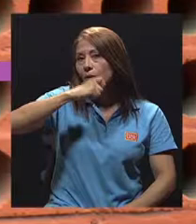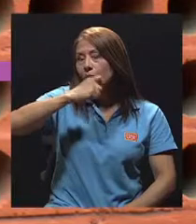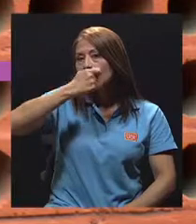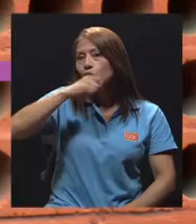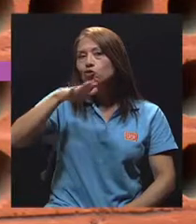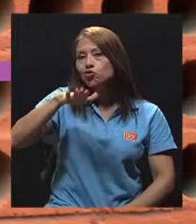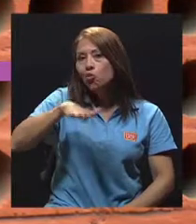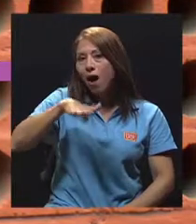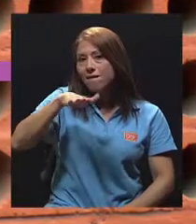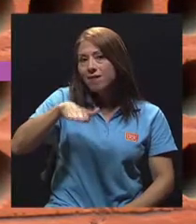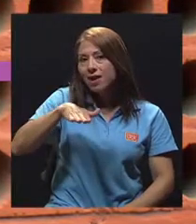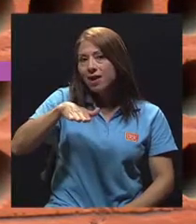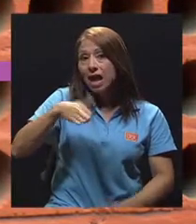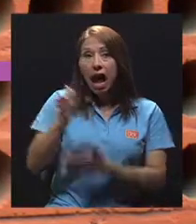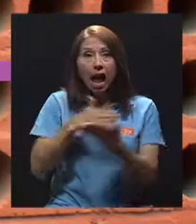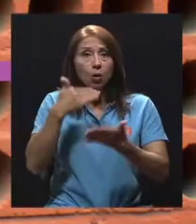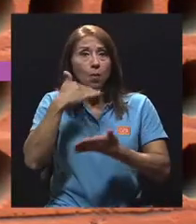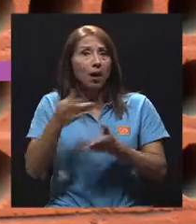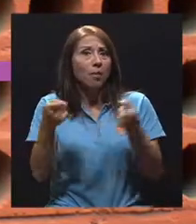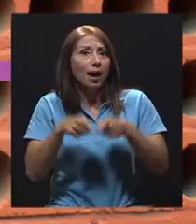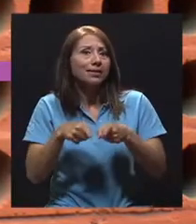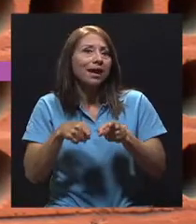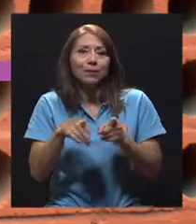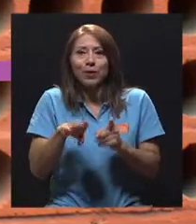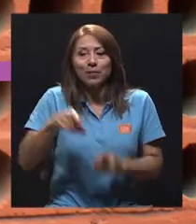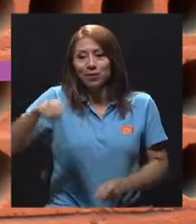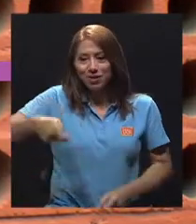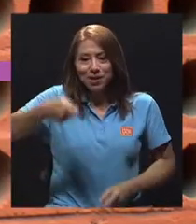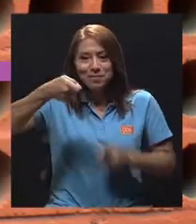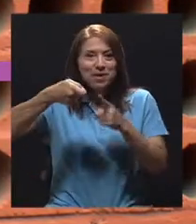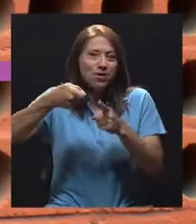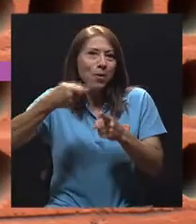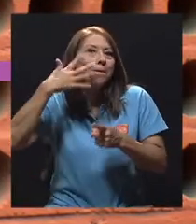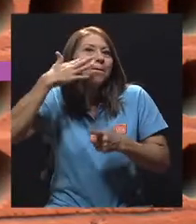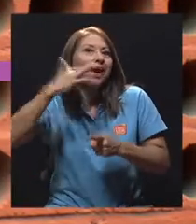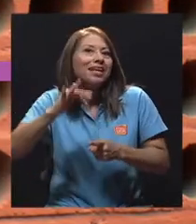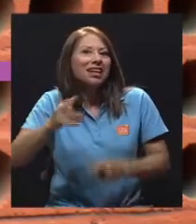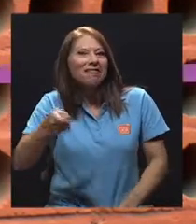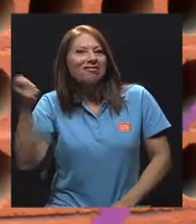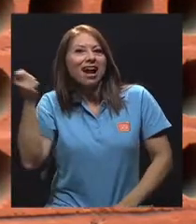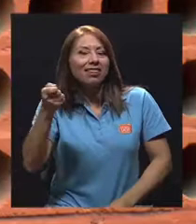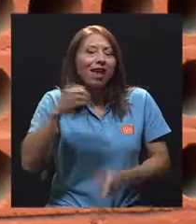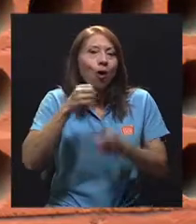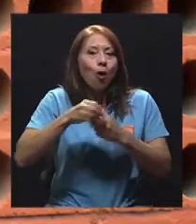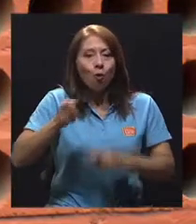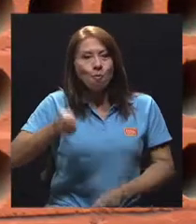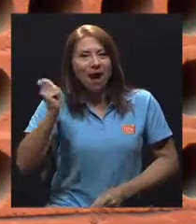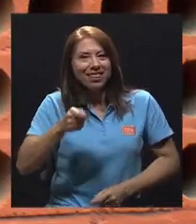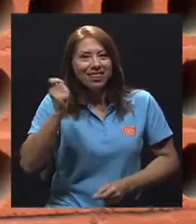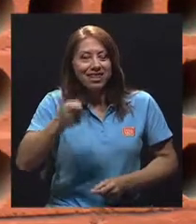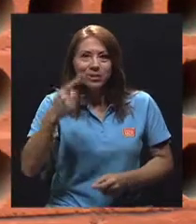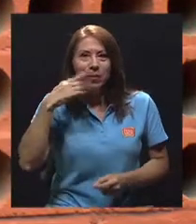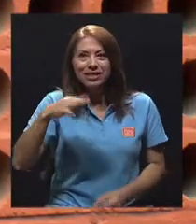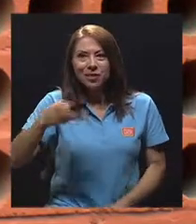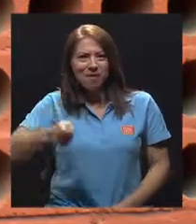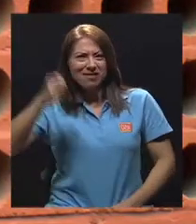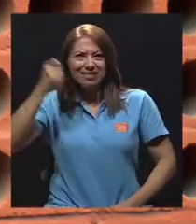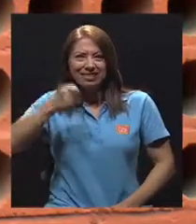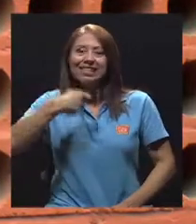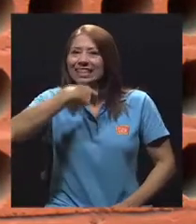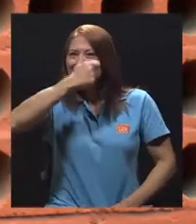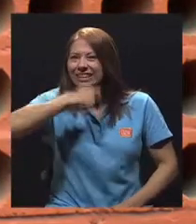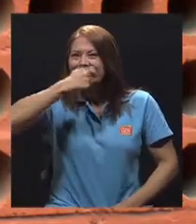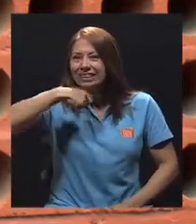hacen cuando agarran el cepillo como que si fuera un martillo, sí, como que si fuera un sartén. Entonces sí, es algo que a la